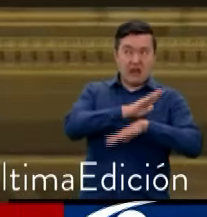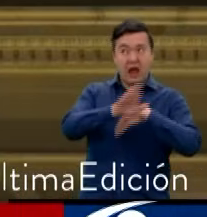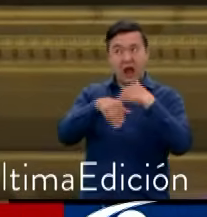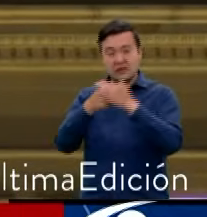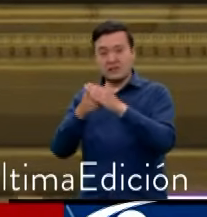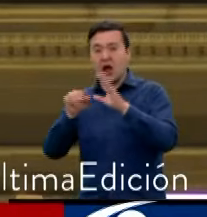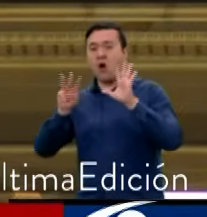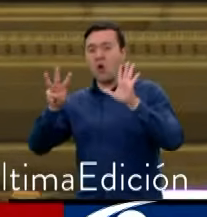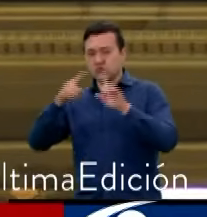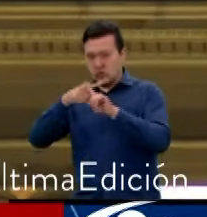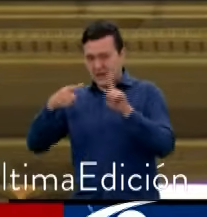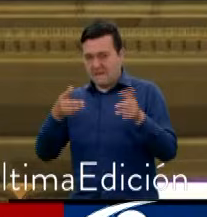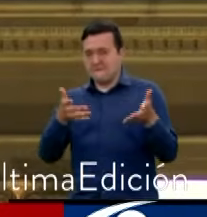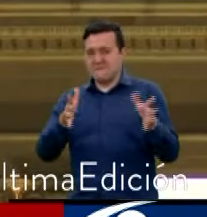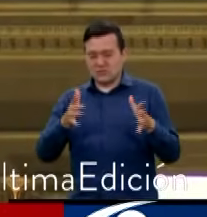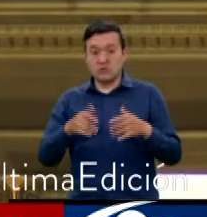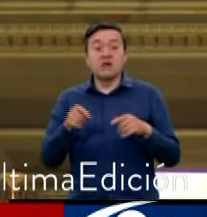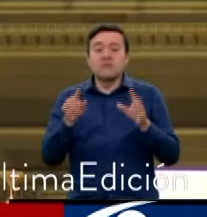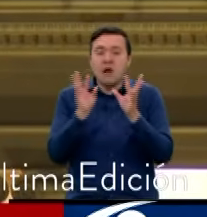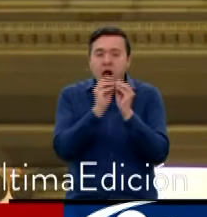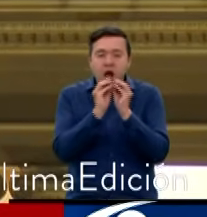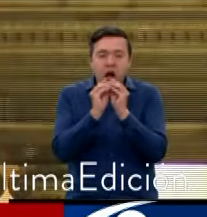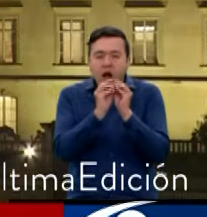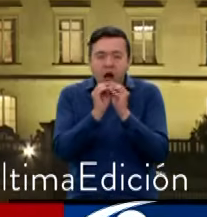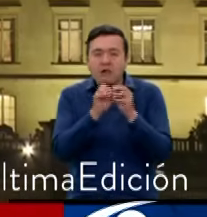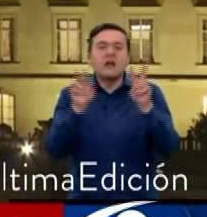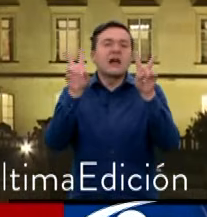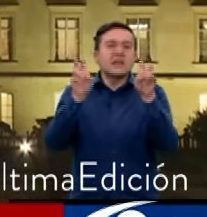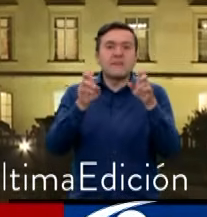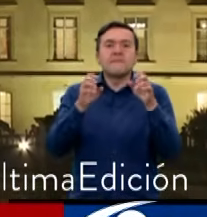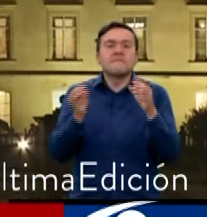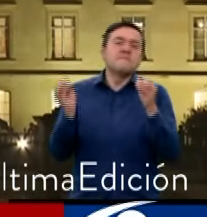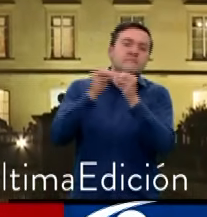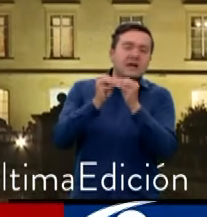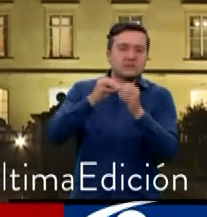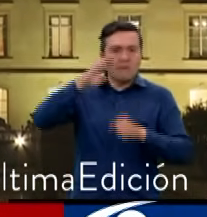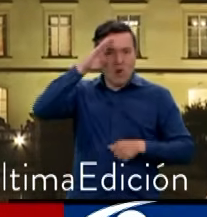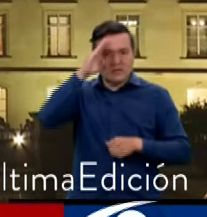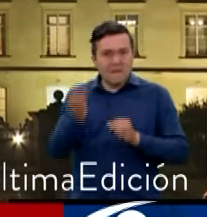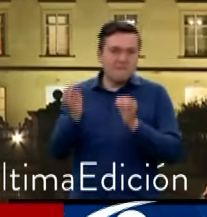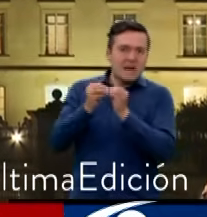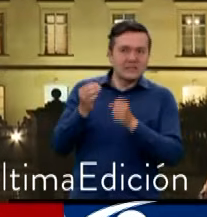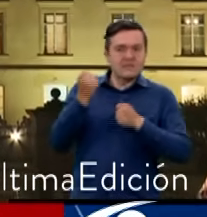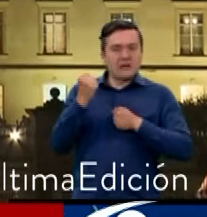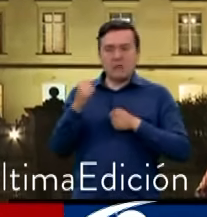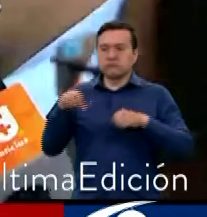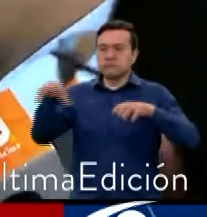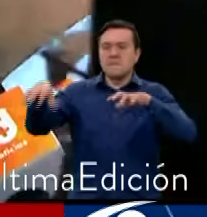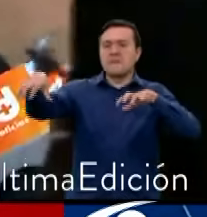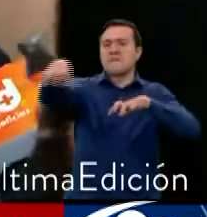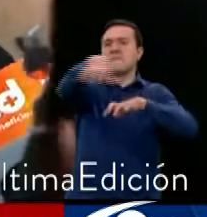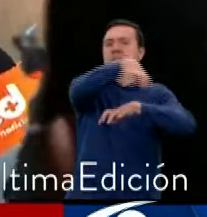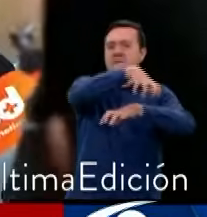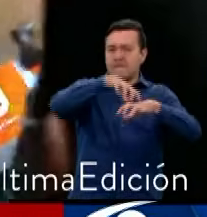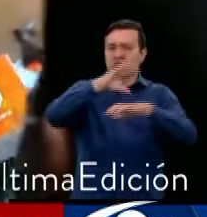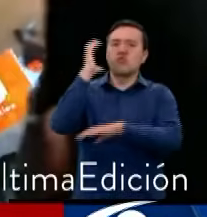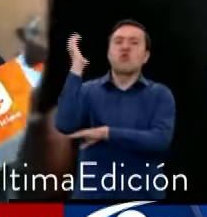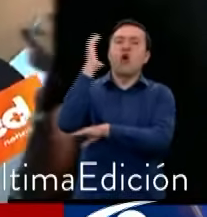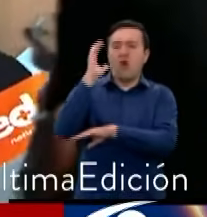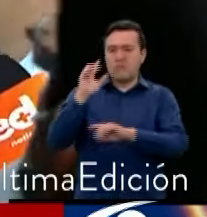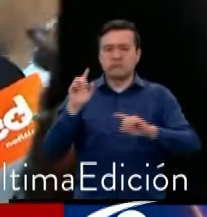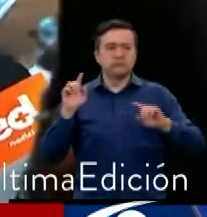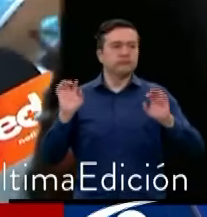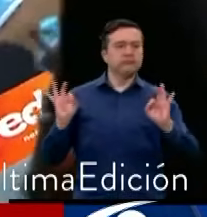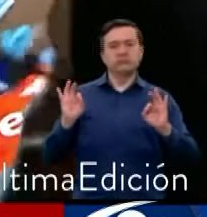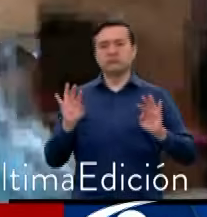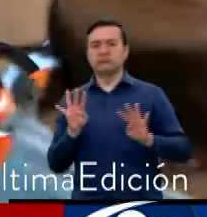que se habló es cómo aumentar el pie de fuerza en las principales ciudades del país, precisamente porque mañana hay convocadas diferentes manifestaciones